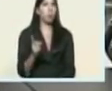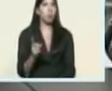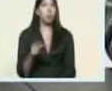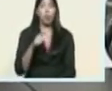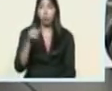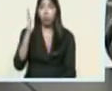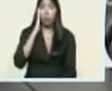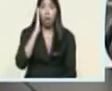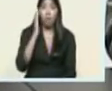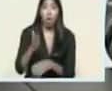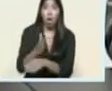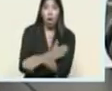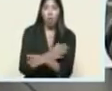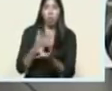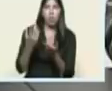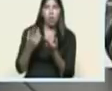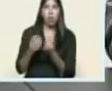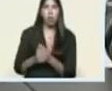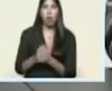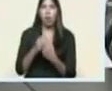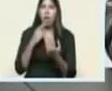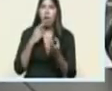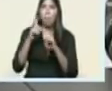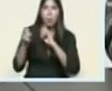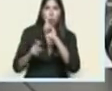sabían ellos cómo marcaban las encuestas para entonces.